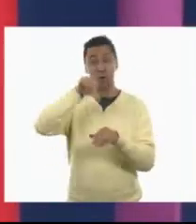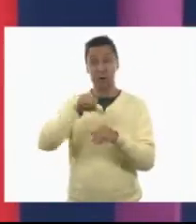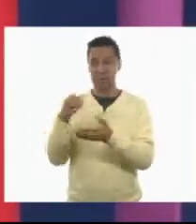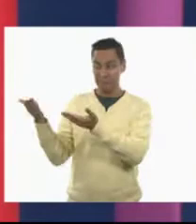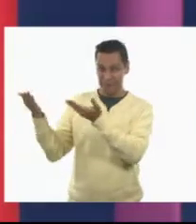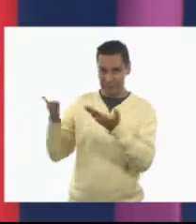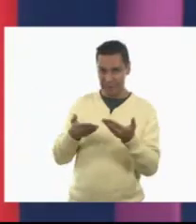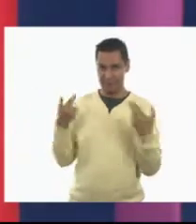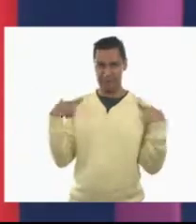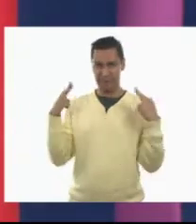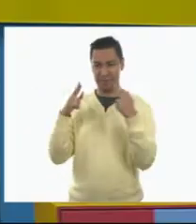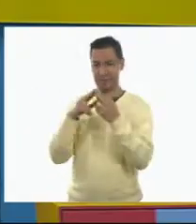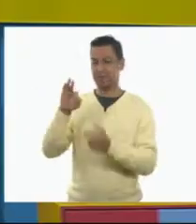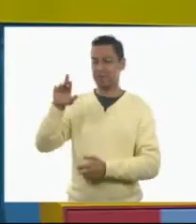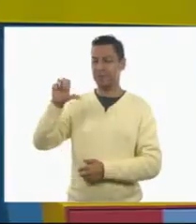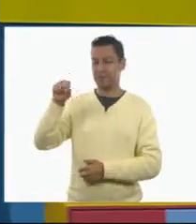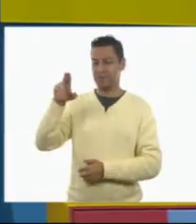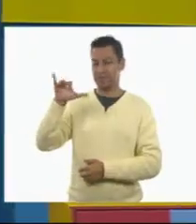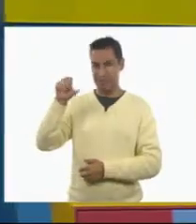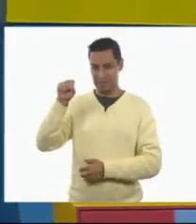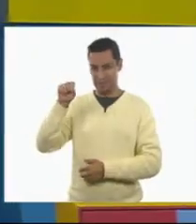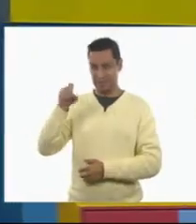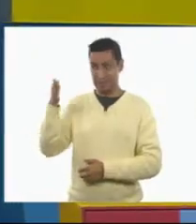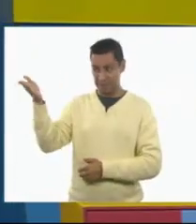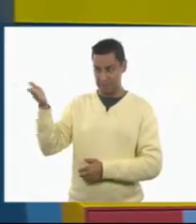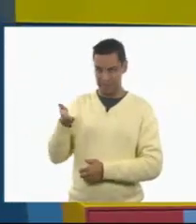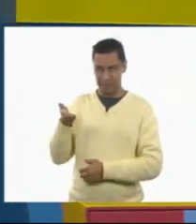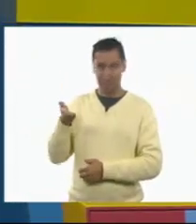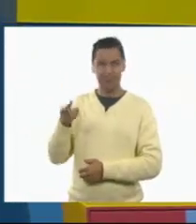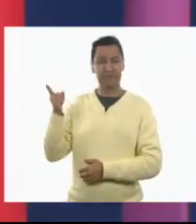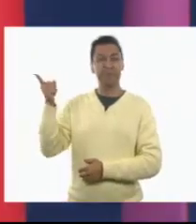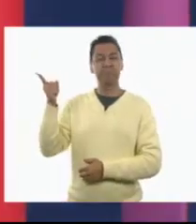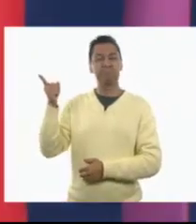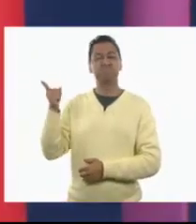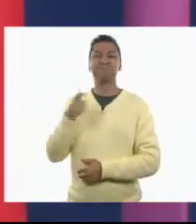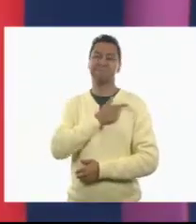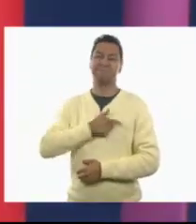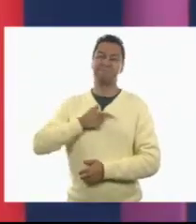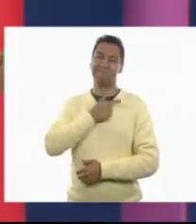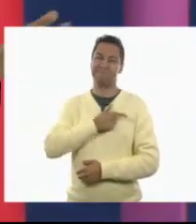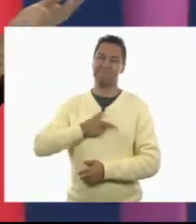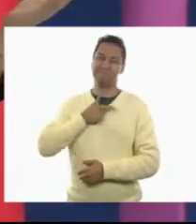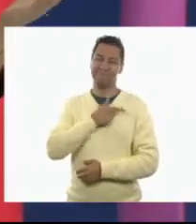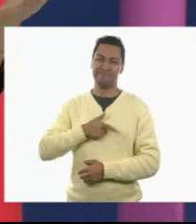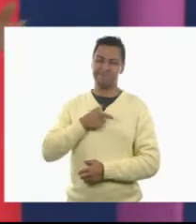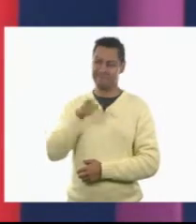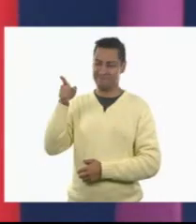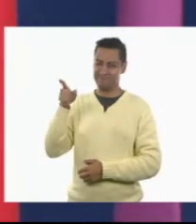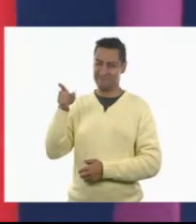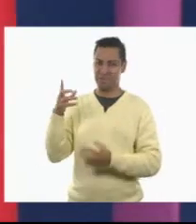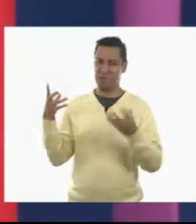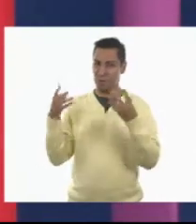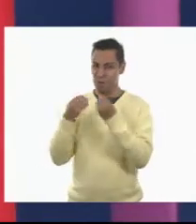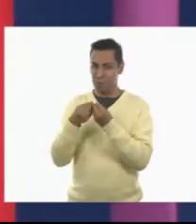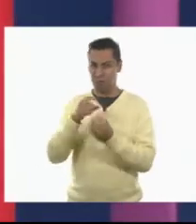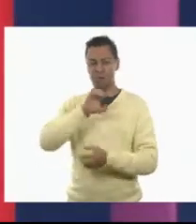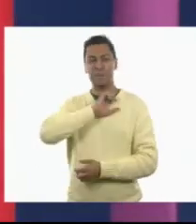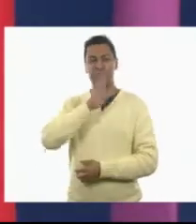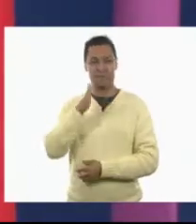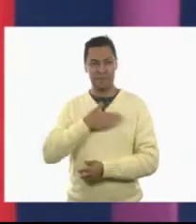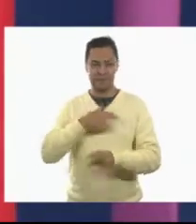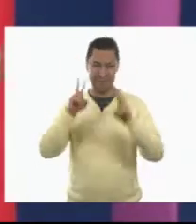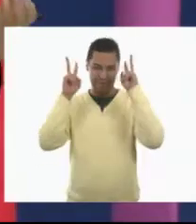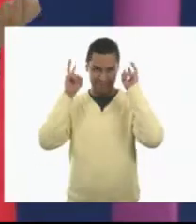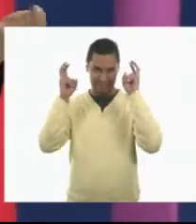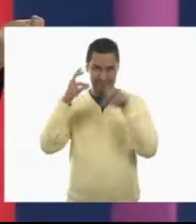acompaña el maestro Francisco Javier Olivares Sánchez y vamos a tener el gusto de estar con ustedes en esta clase de lengua materna de